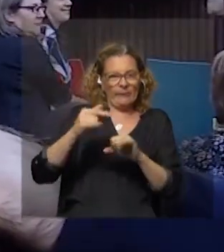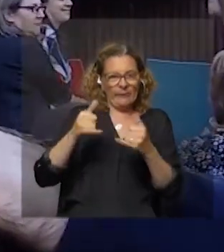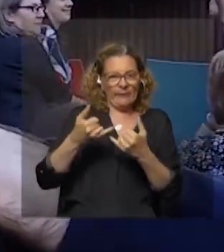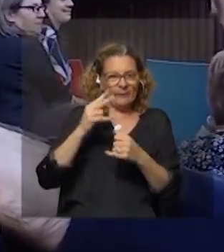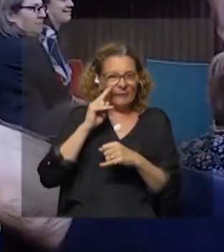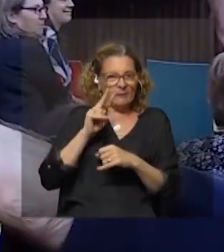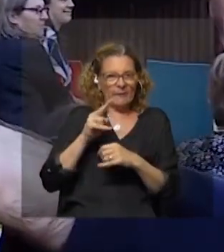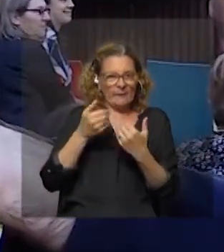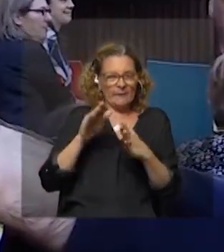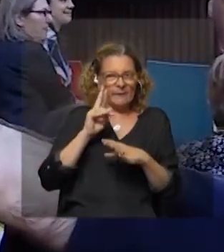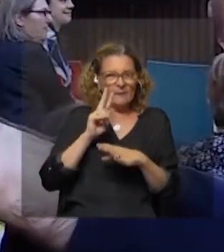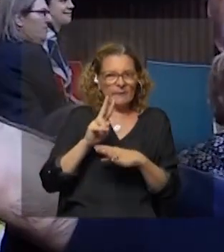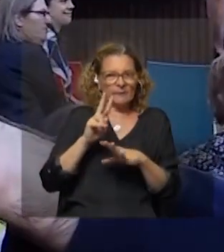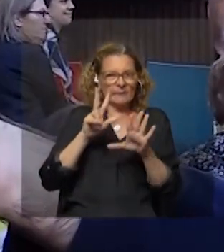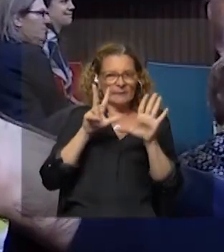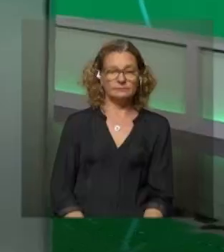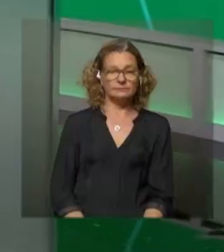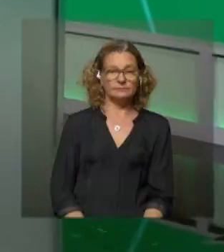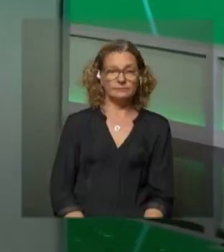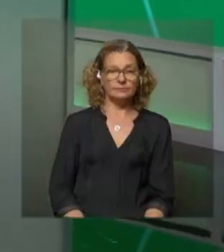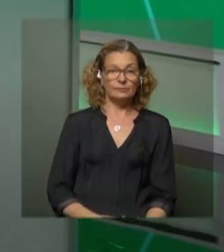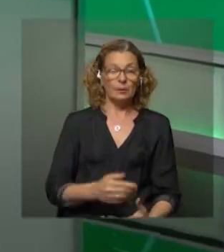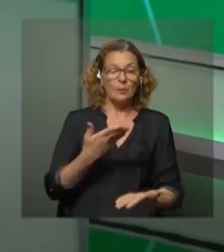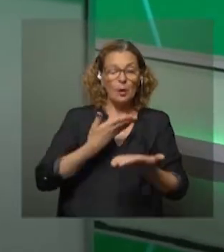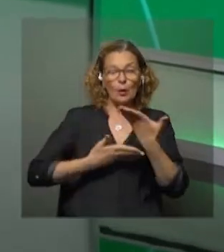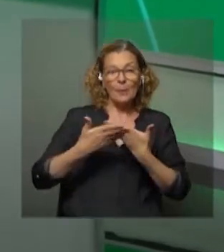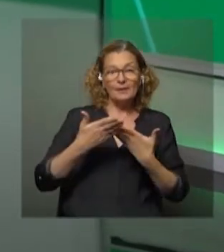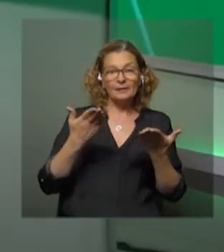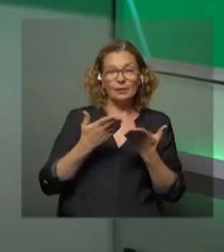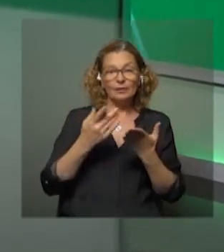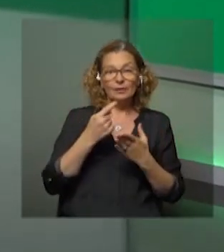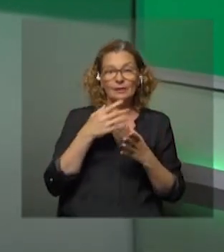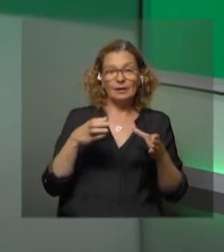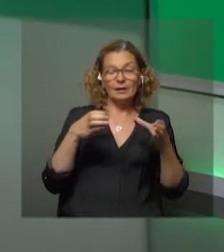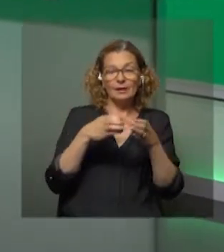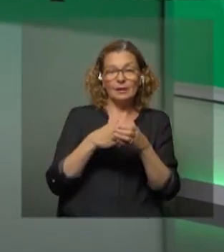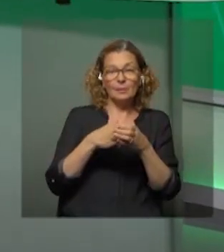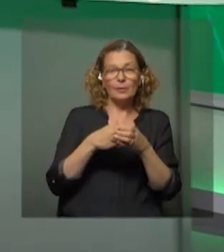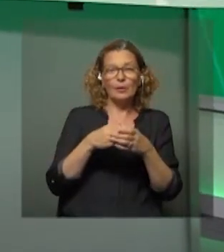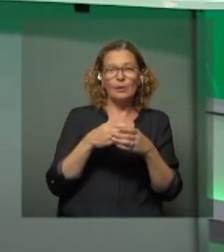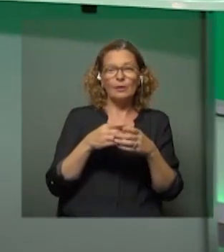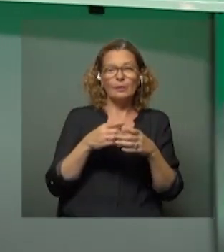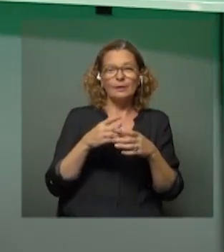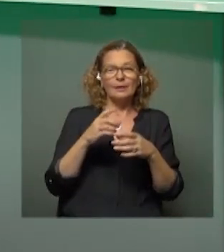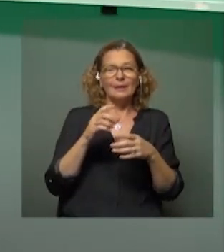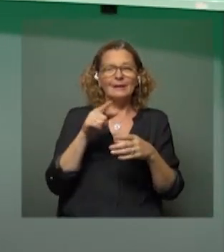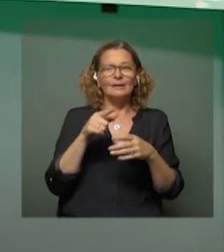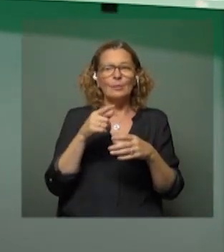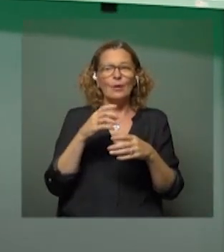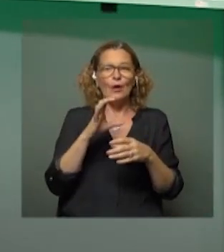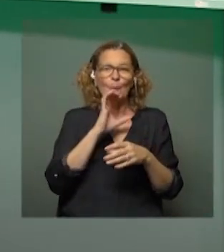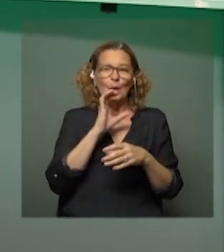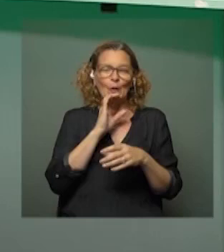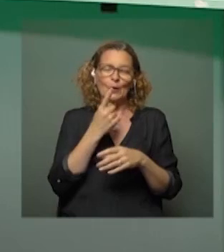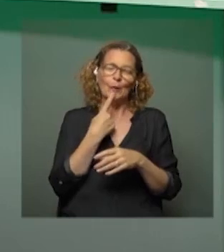empezando a ver las las ocho intervenciones pero vamos a compartir lo que dice el equipo de cin TV con su tradicional humor